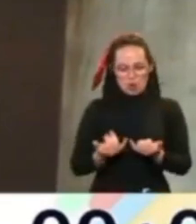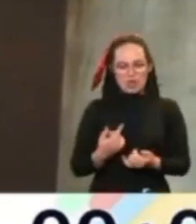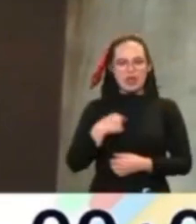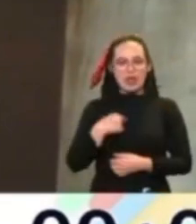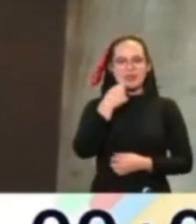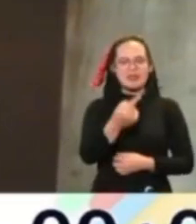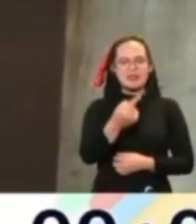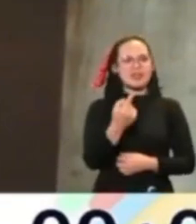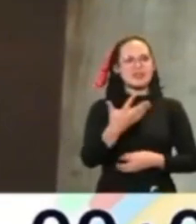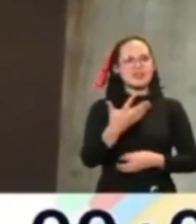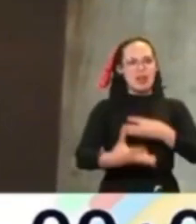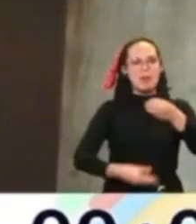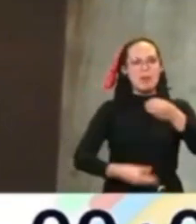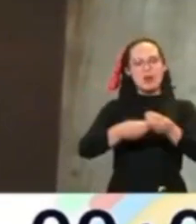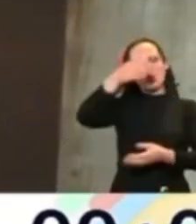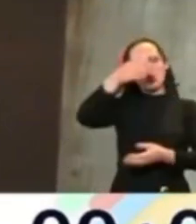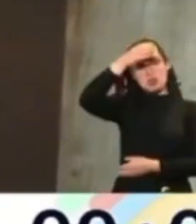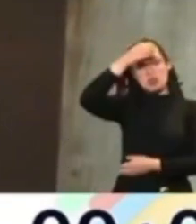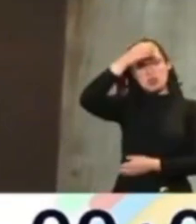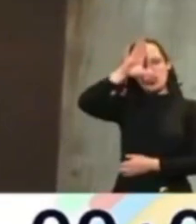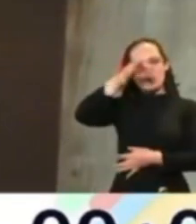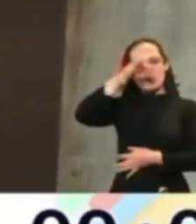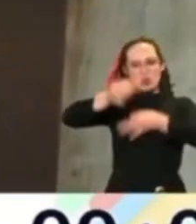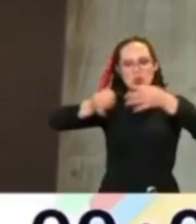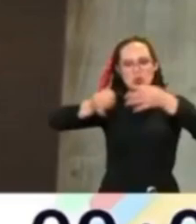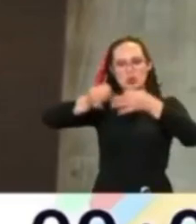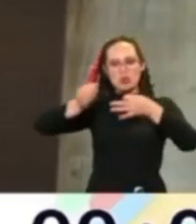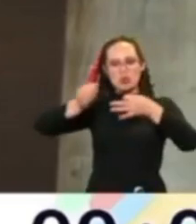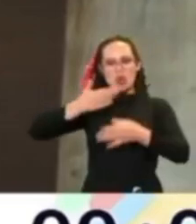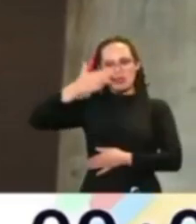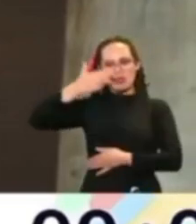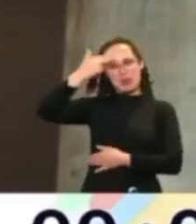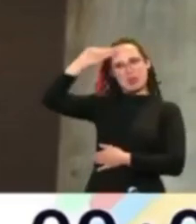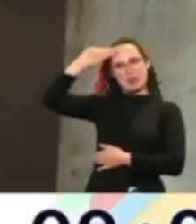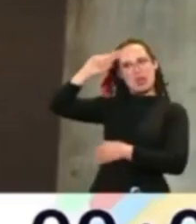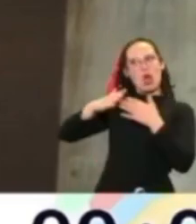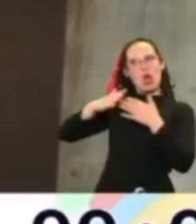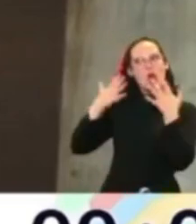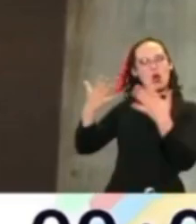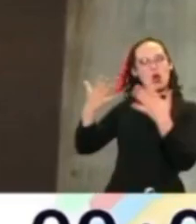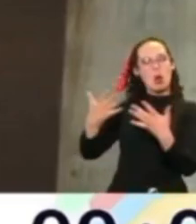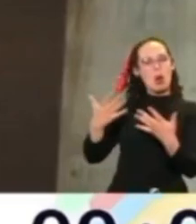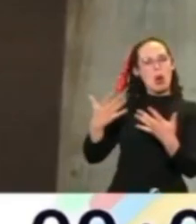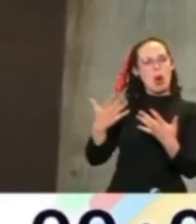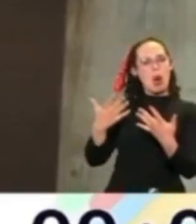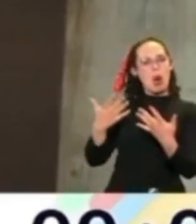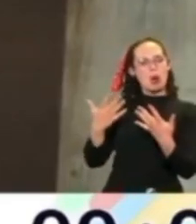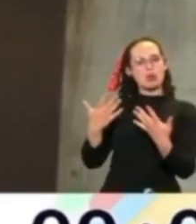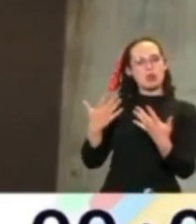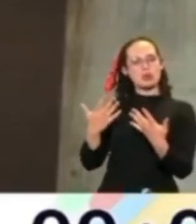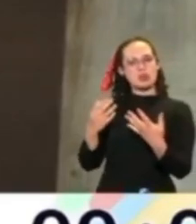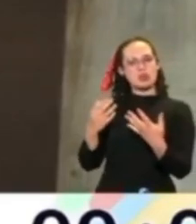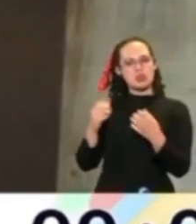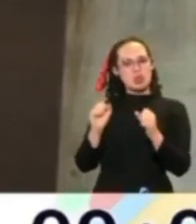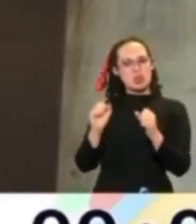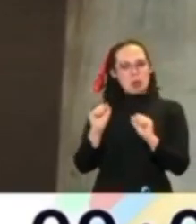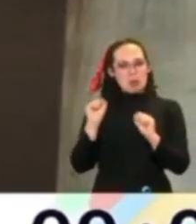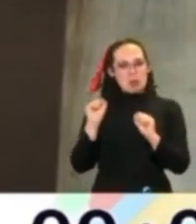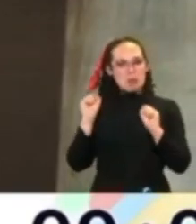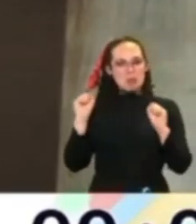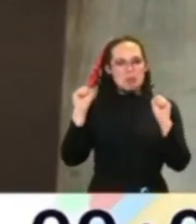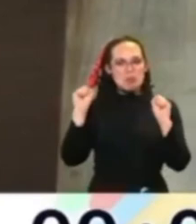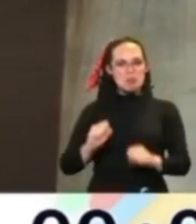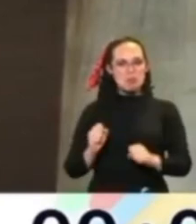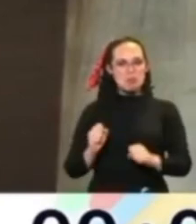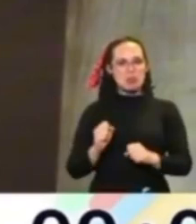concepto del jurídico y lo podemos interpretar es se le puede hacer digamos podemos hacernos los de las gafas se